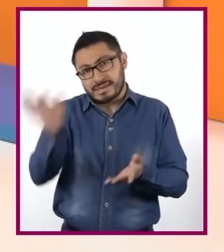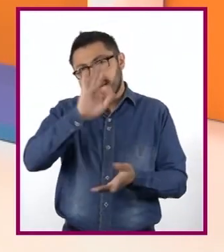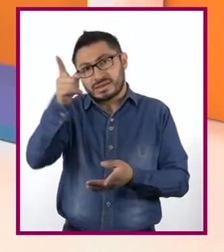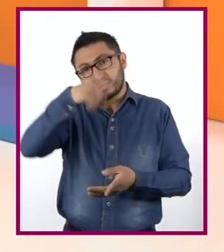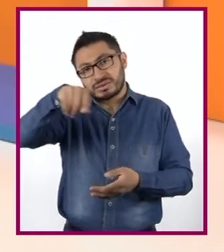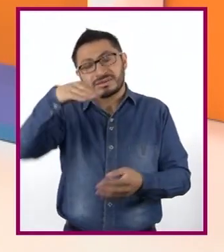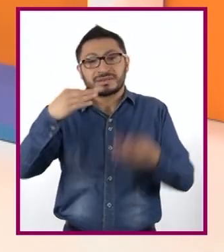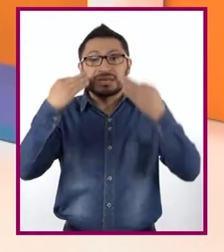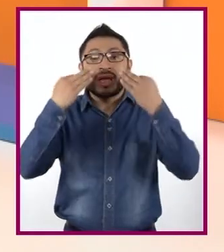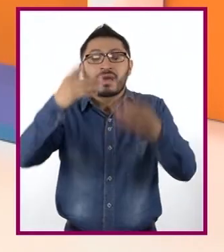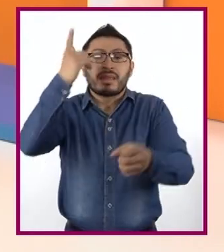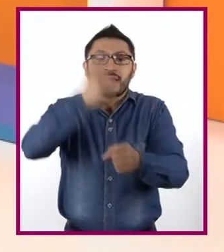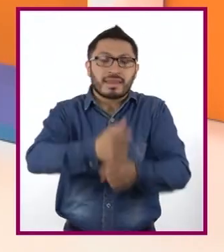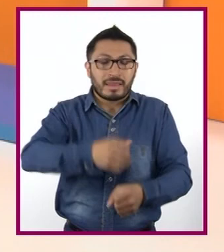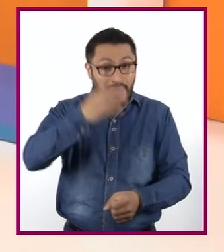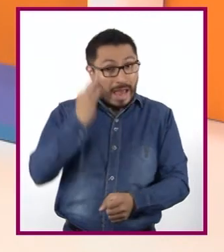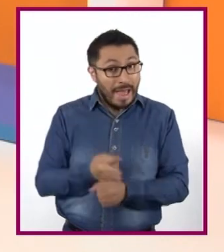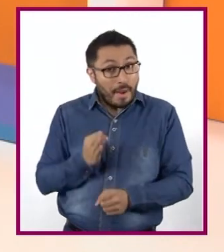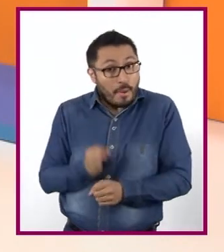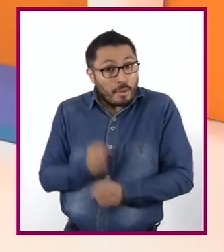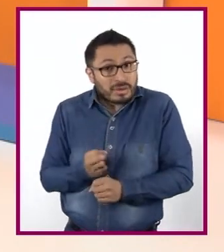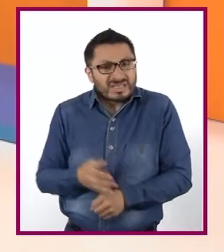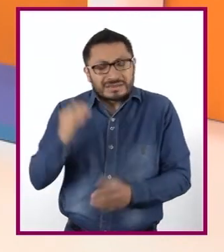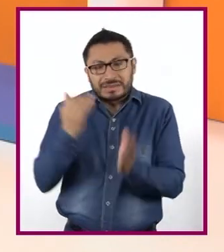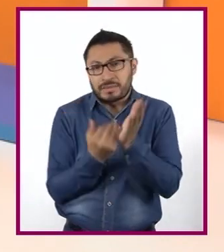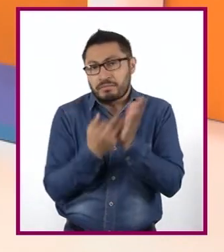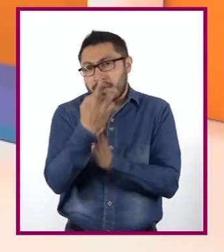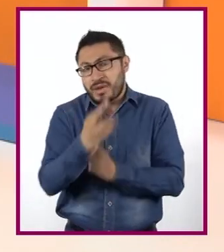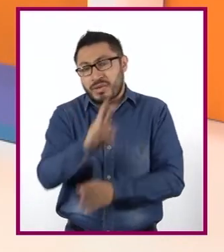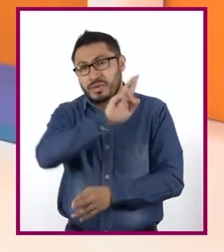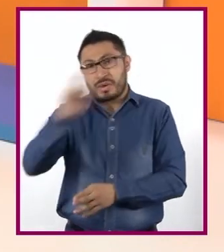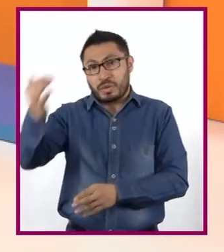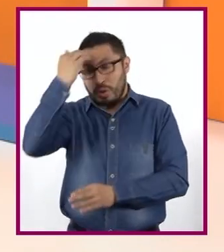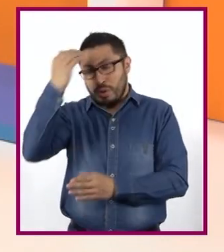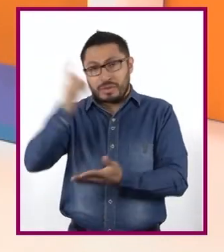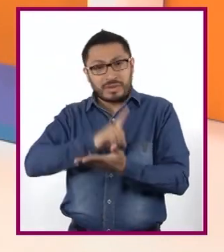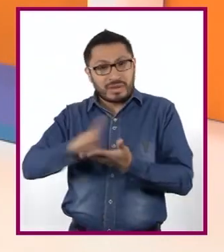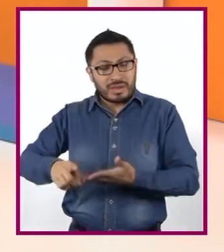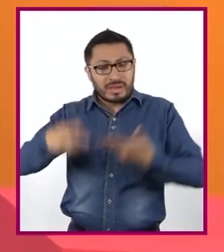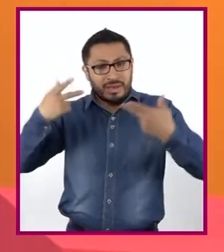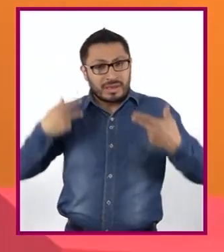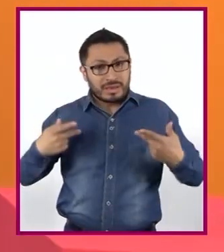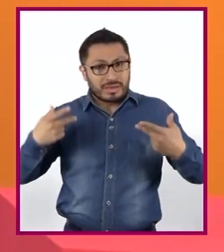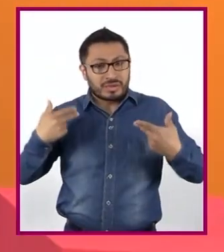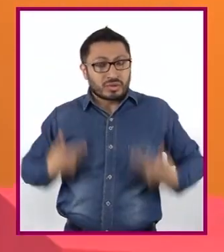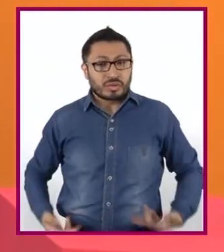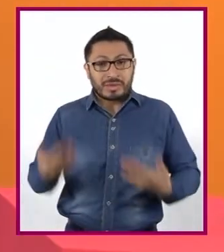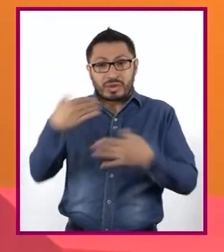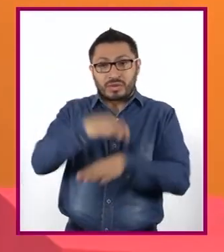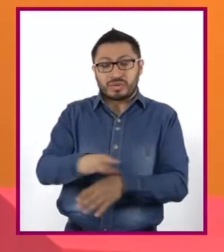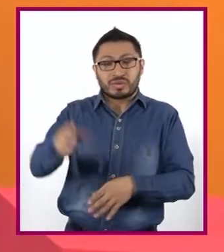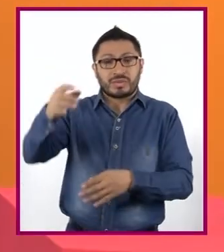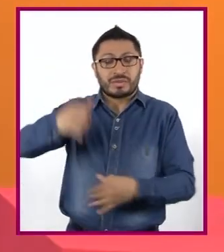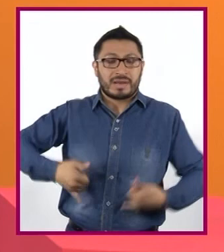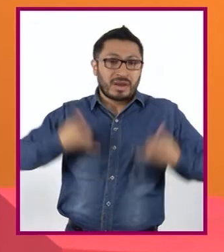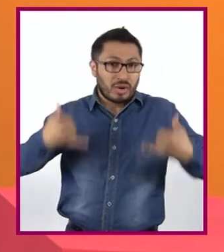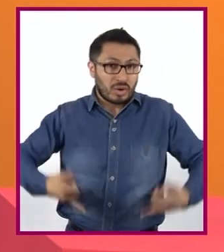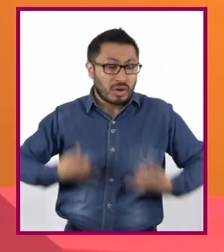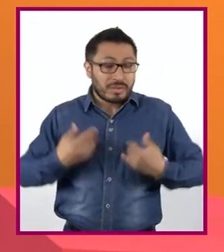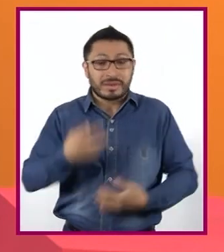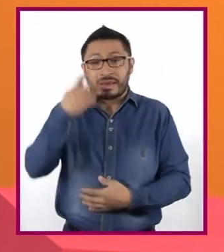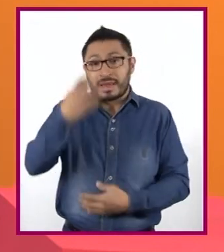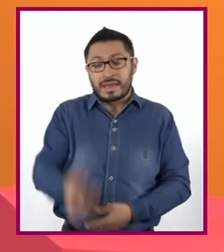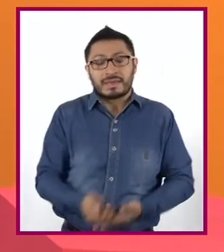en la actualidad hay mayor reconocimiento hacia los derechos de las y los adolescentes. ¿Esto sirve a su